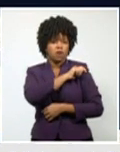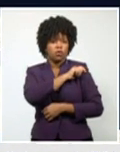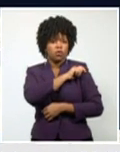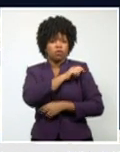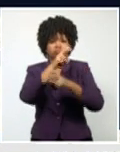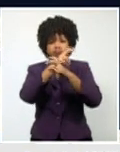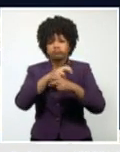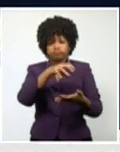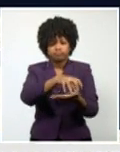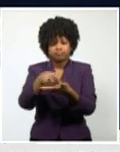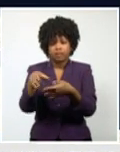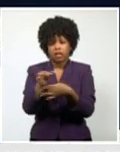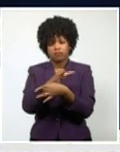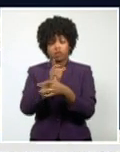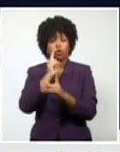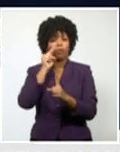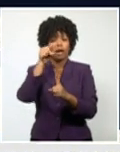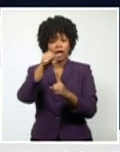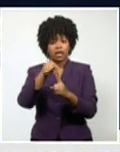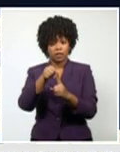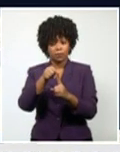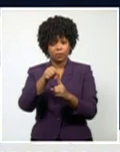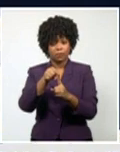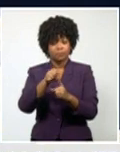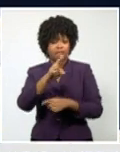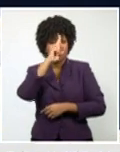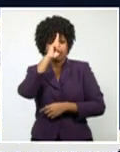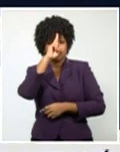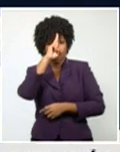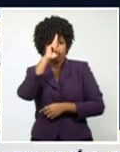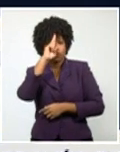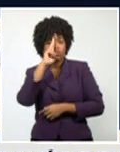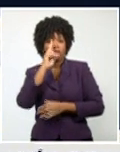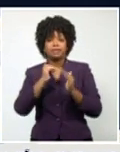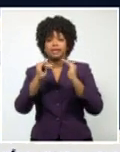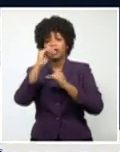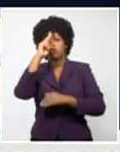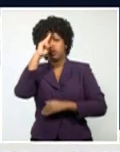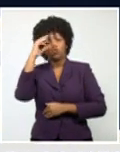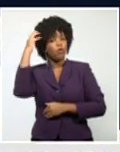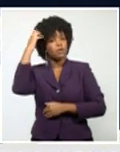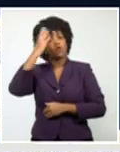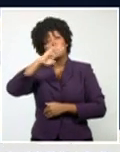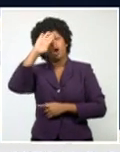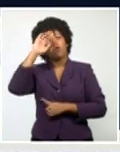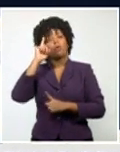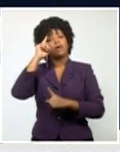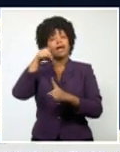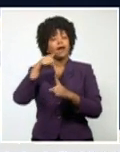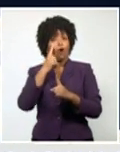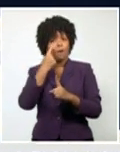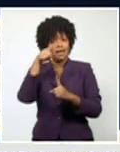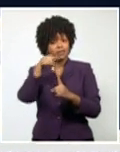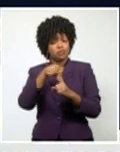el objetivo de salud y del Estado cubano es buscar el mayor